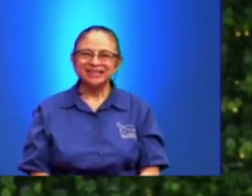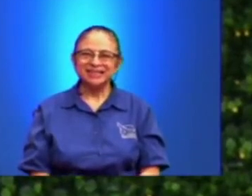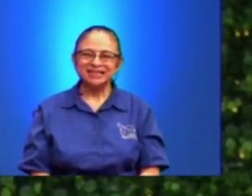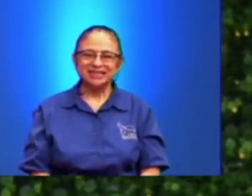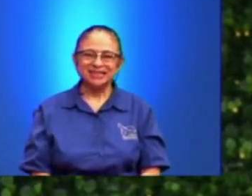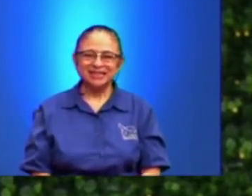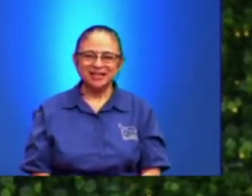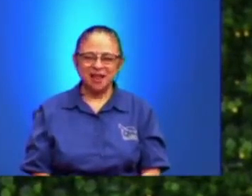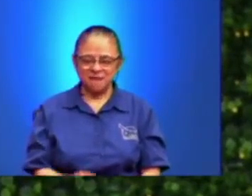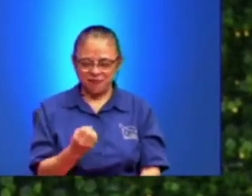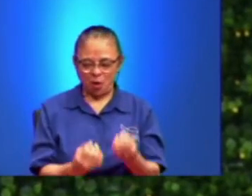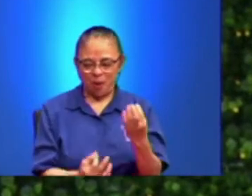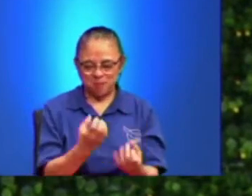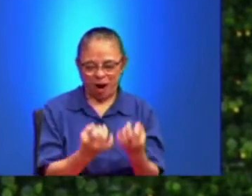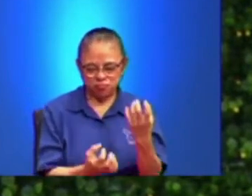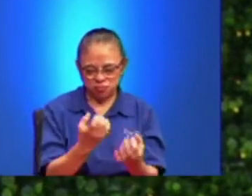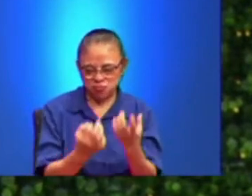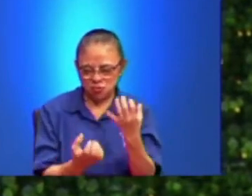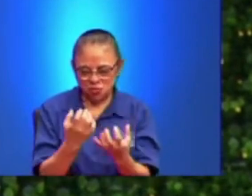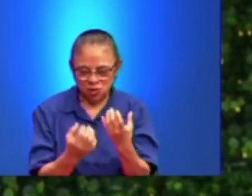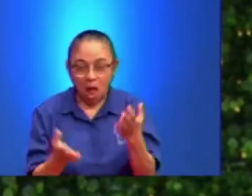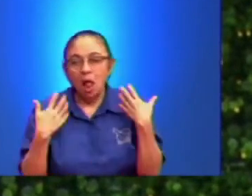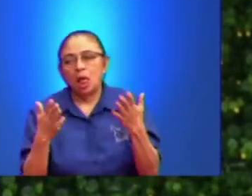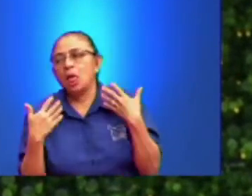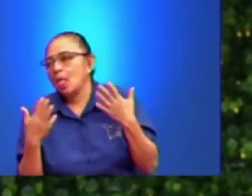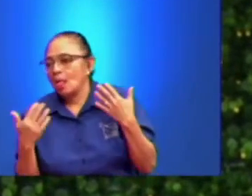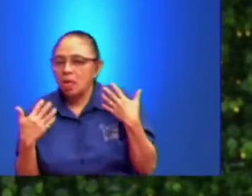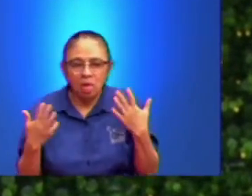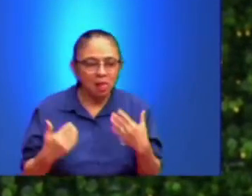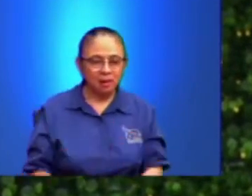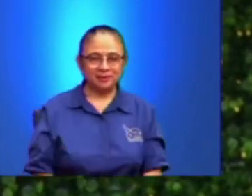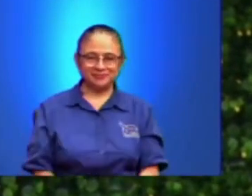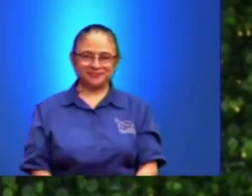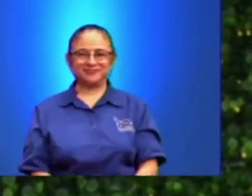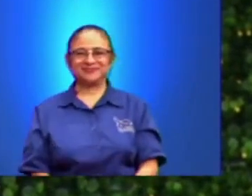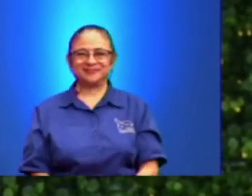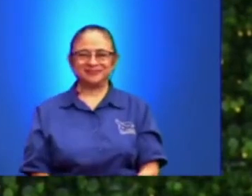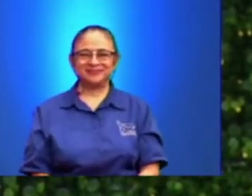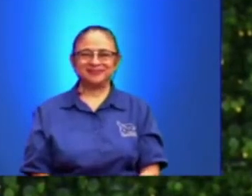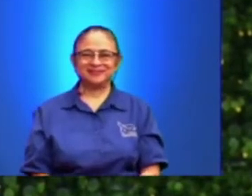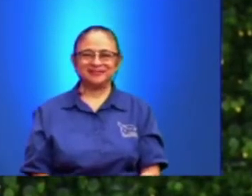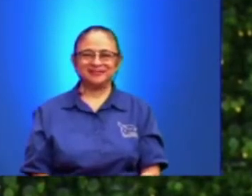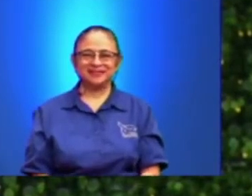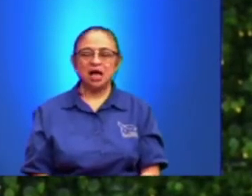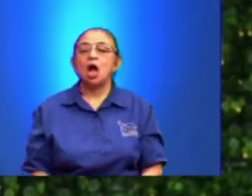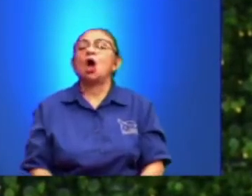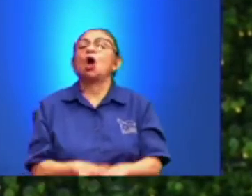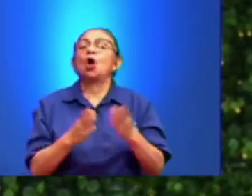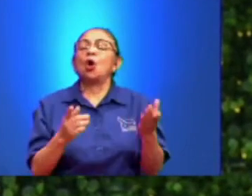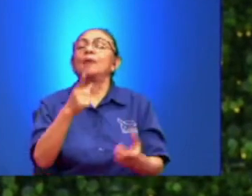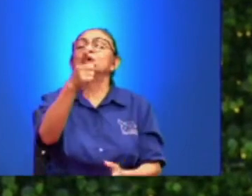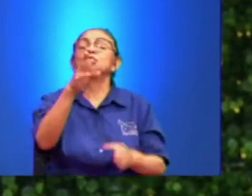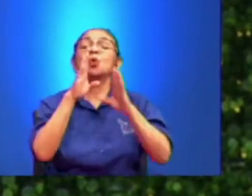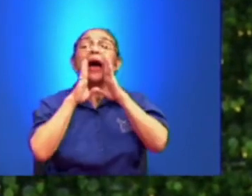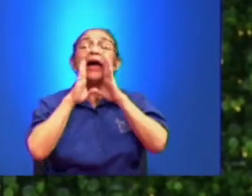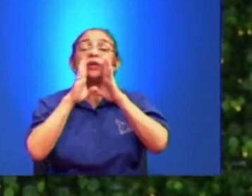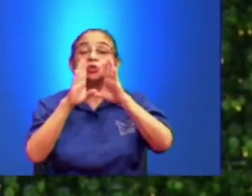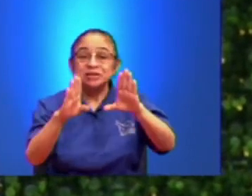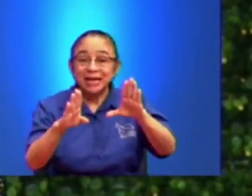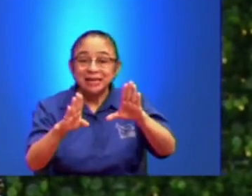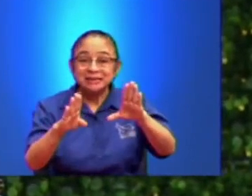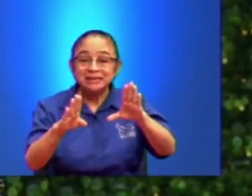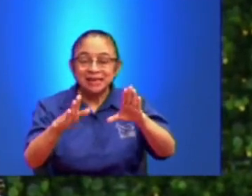y la fragua terrible pero entonces acá está hello como cómo vas a denunciarlo